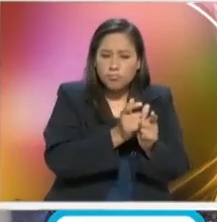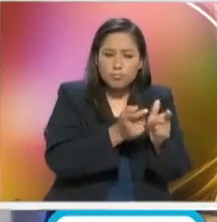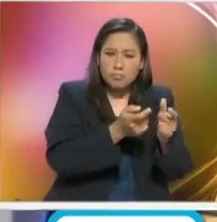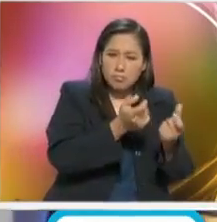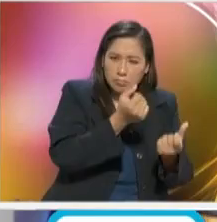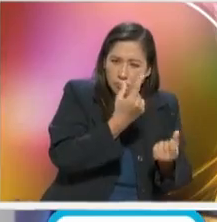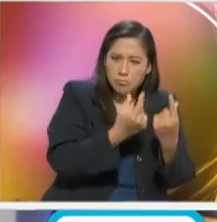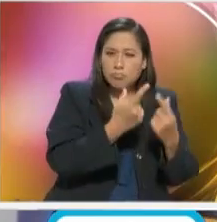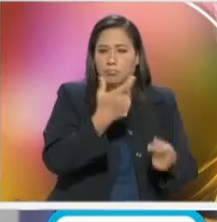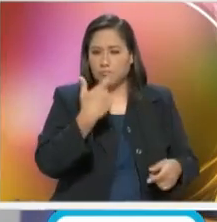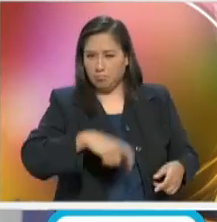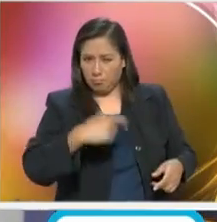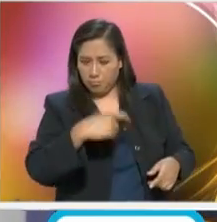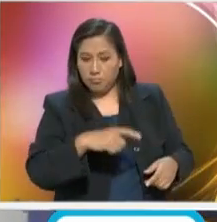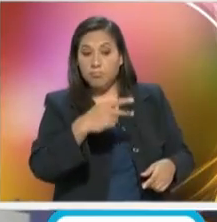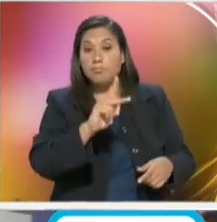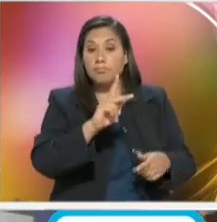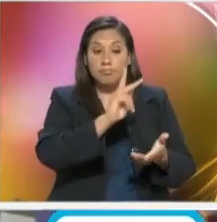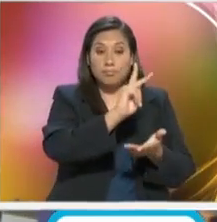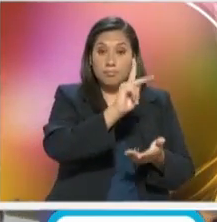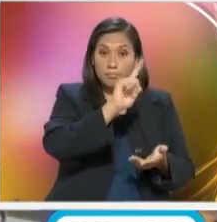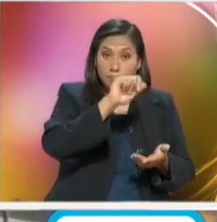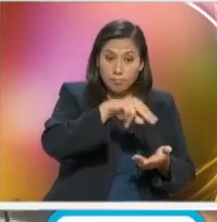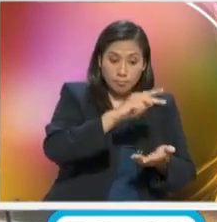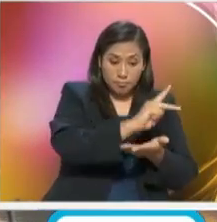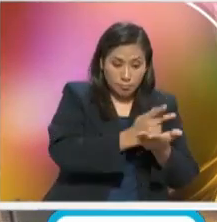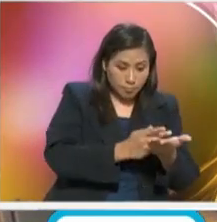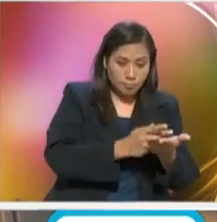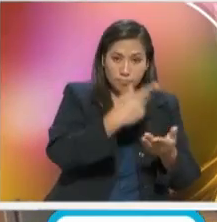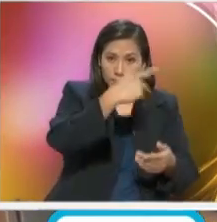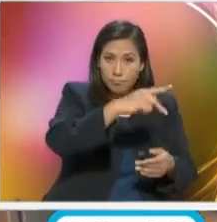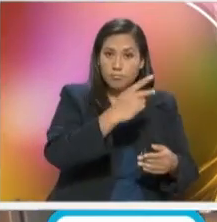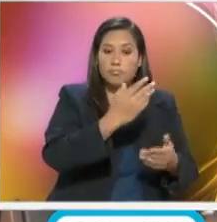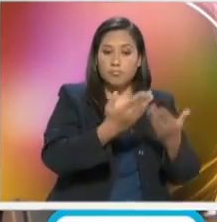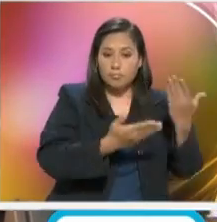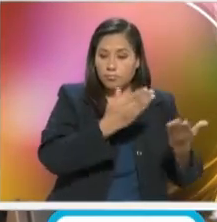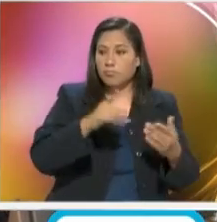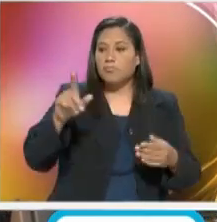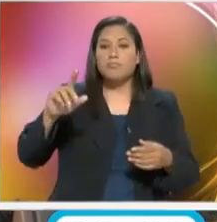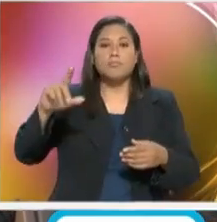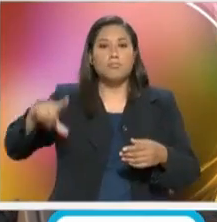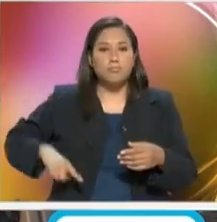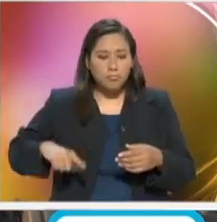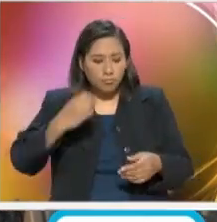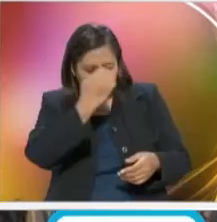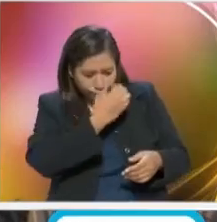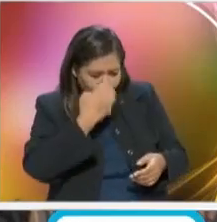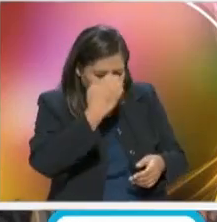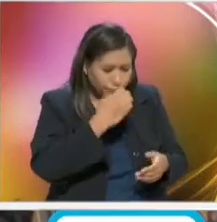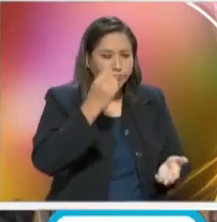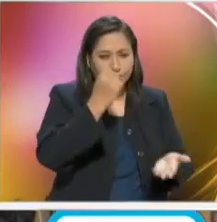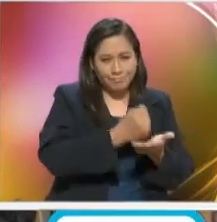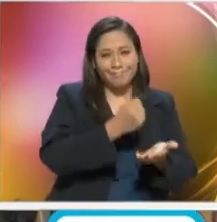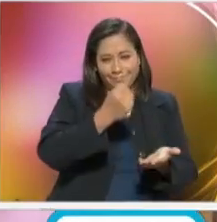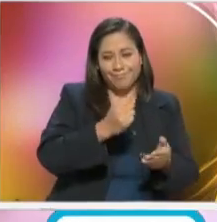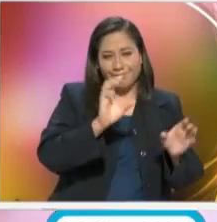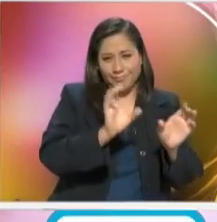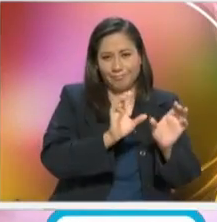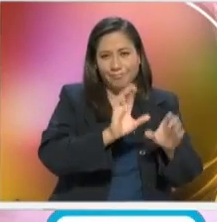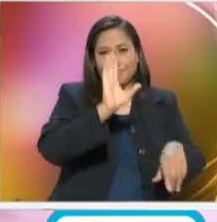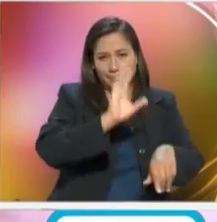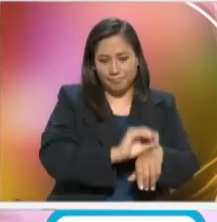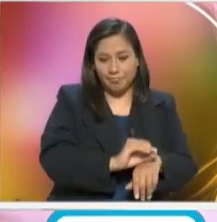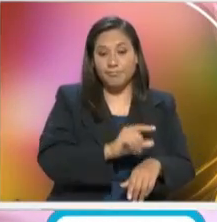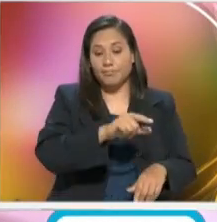recursos económicos, pero el plan de estudios tiene que estar avalado por el Estado. Es Exactamente, pregunta. el reconocimiento tiene que estar avalado por